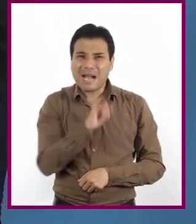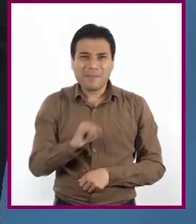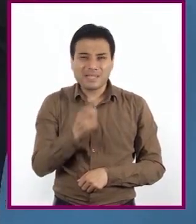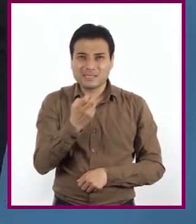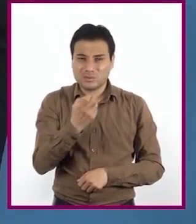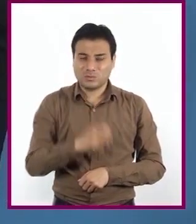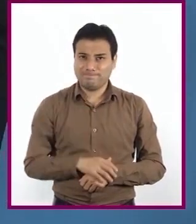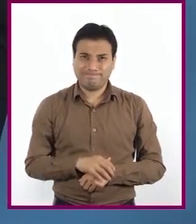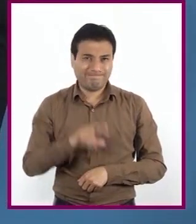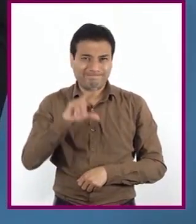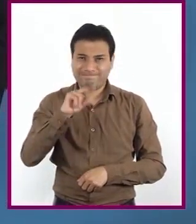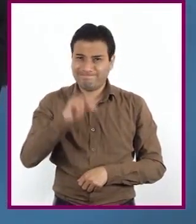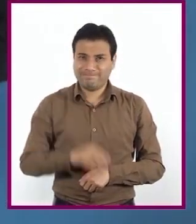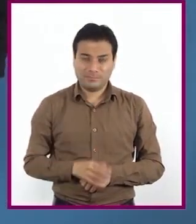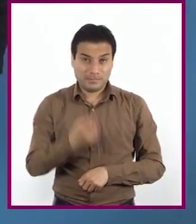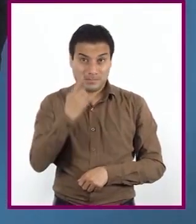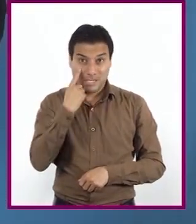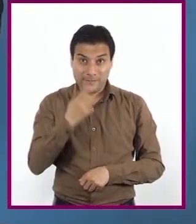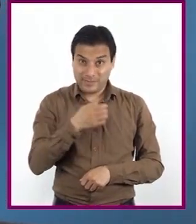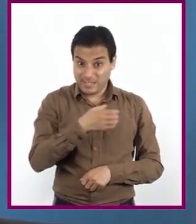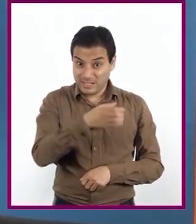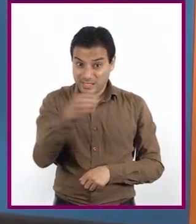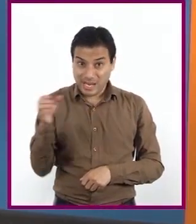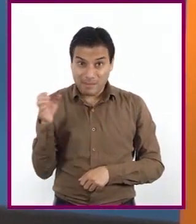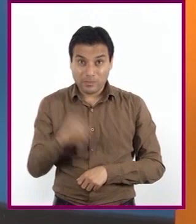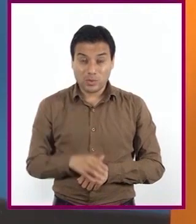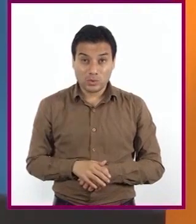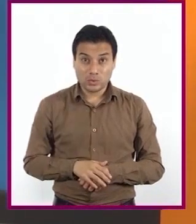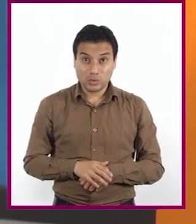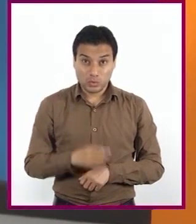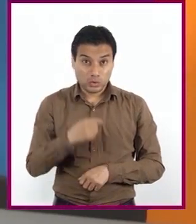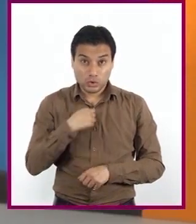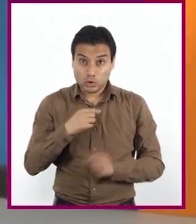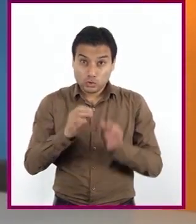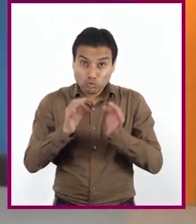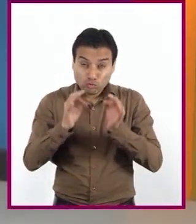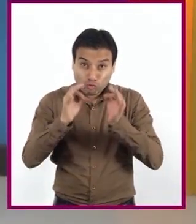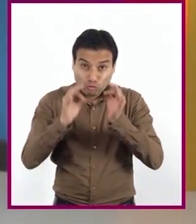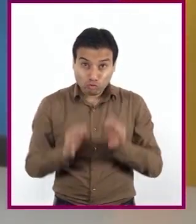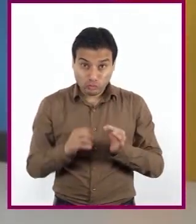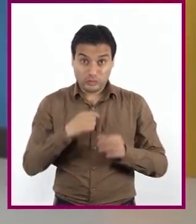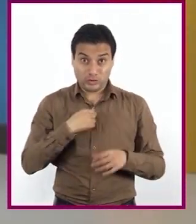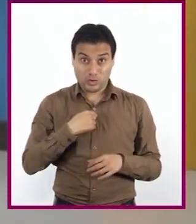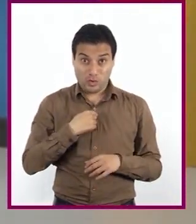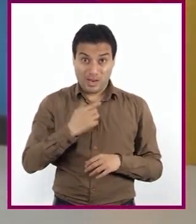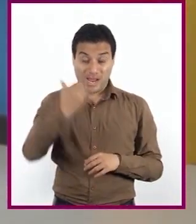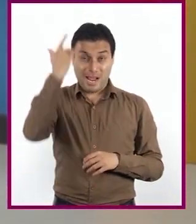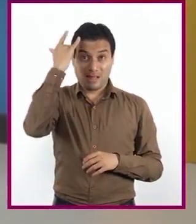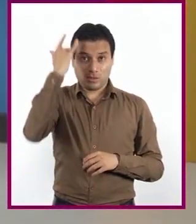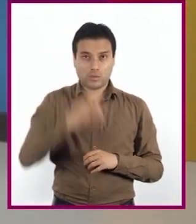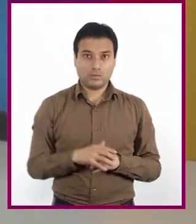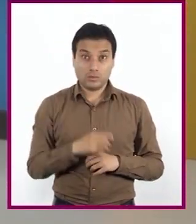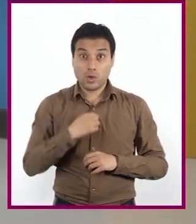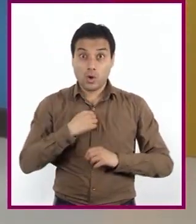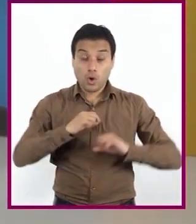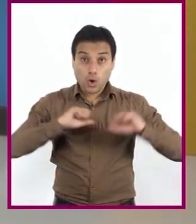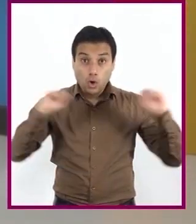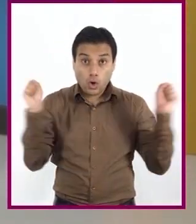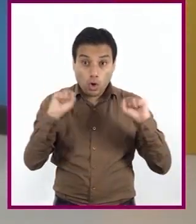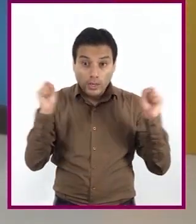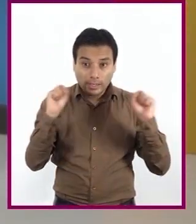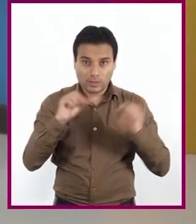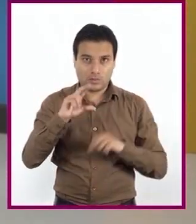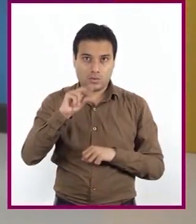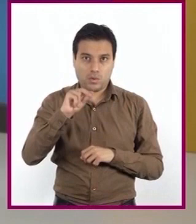curioso, pero si estamos en un descampado y somos la parte más alta del lugar, lo que tenemos que hacer es no correr, porque nos puede agarrar el